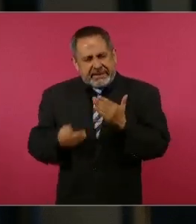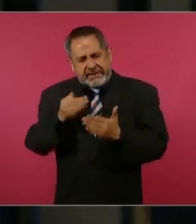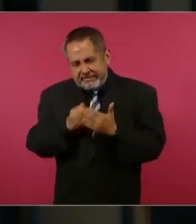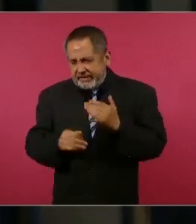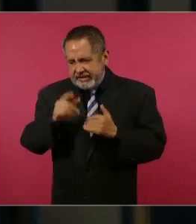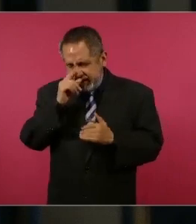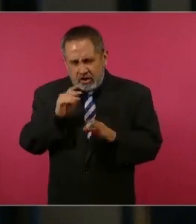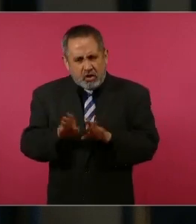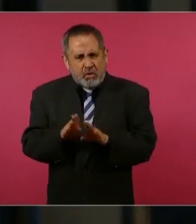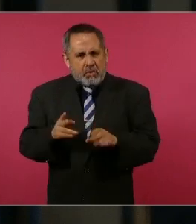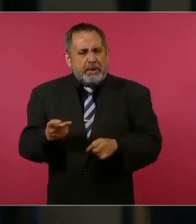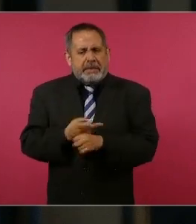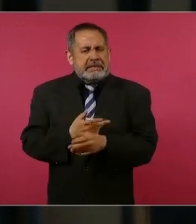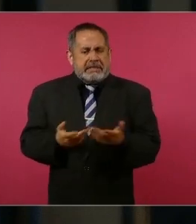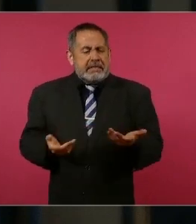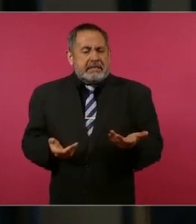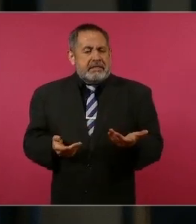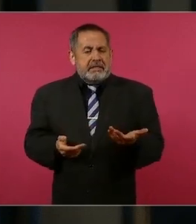manera pues